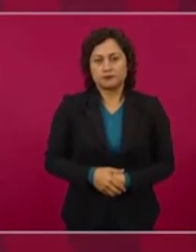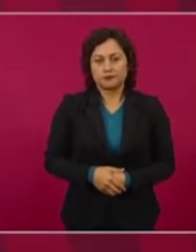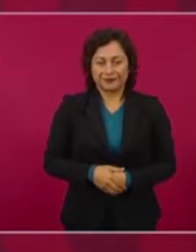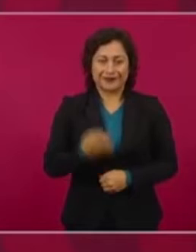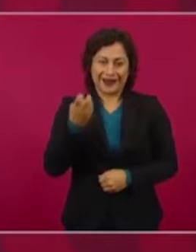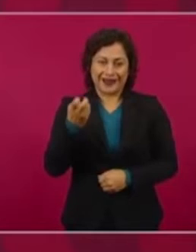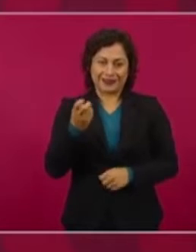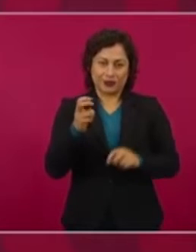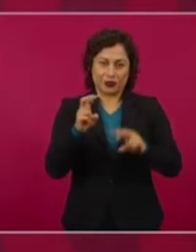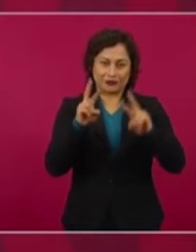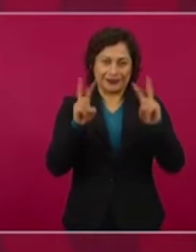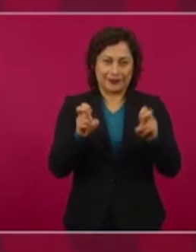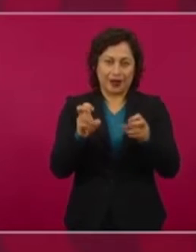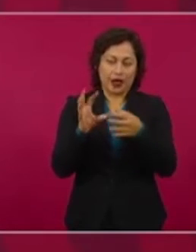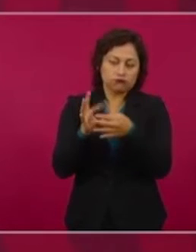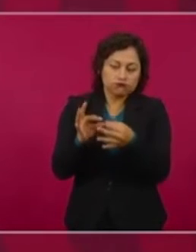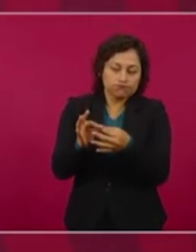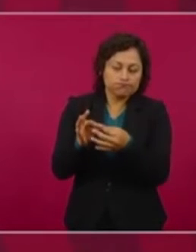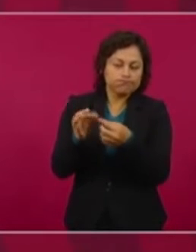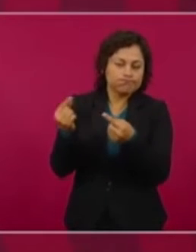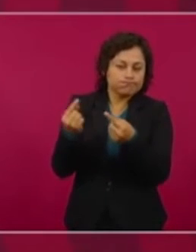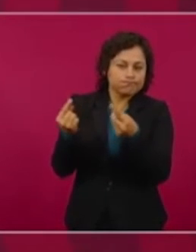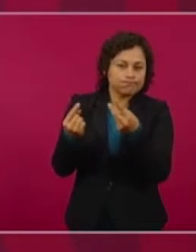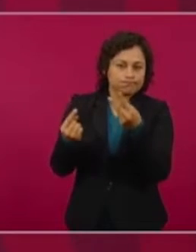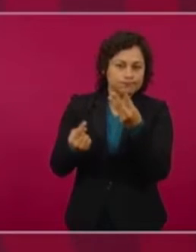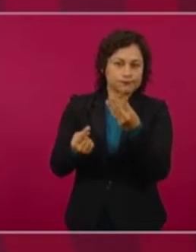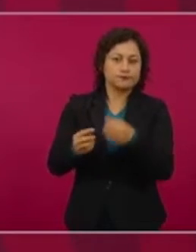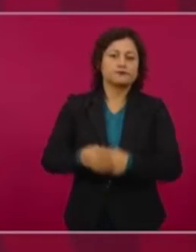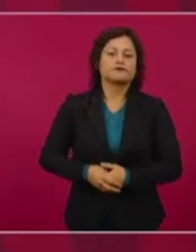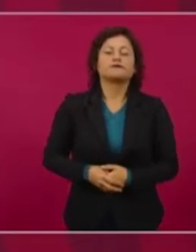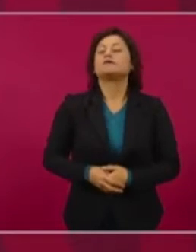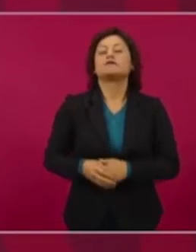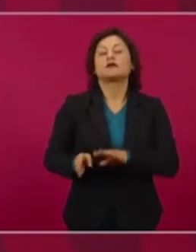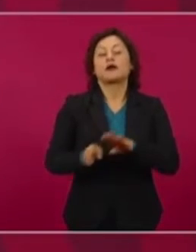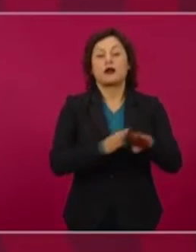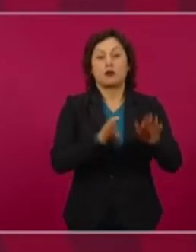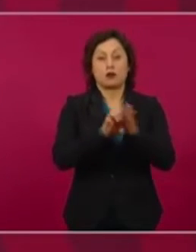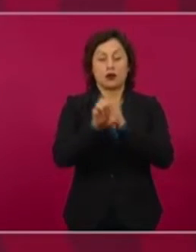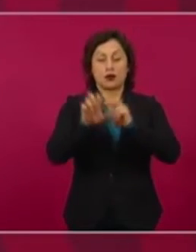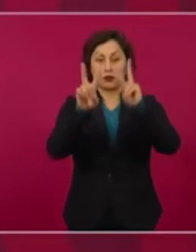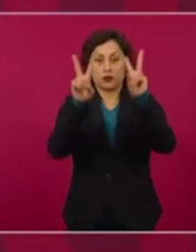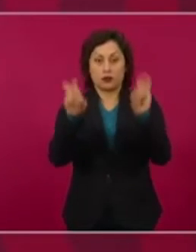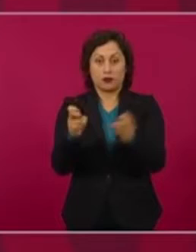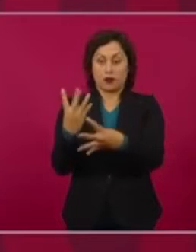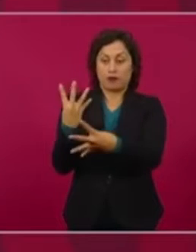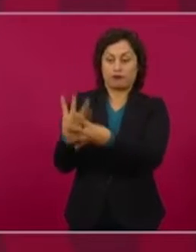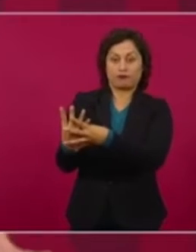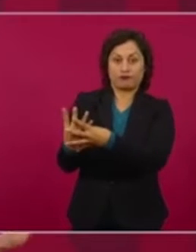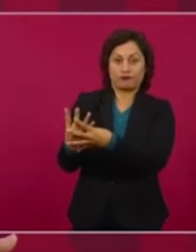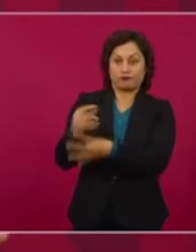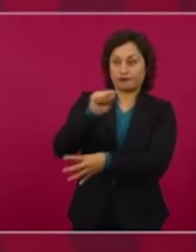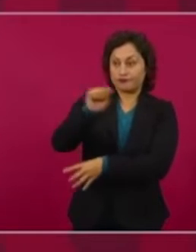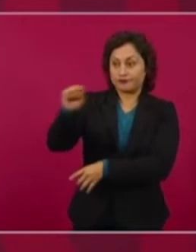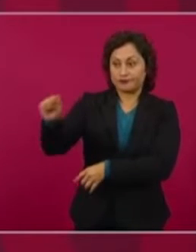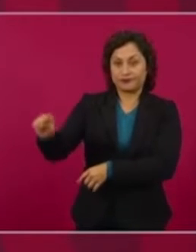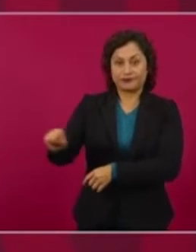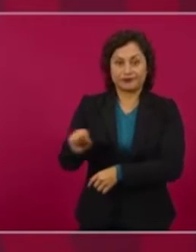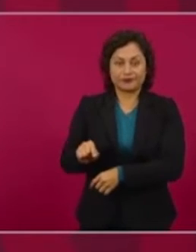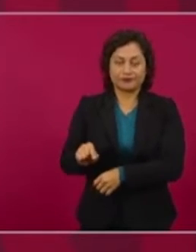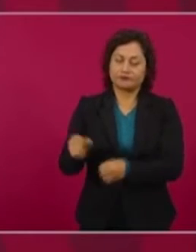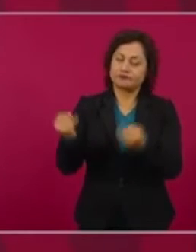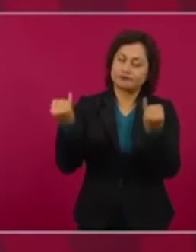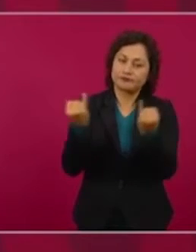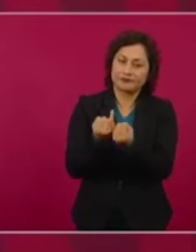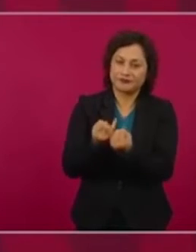Explicábamos eso. El caso de los reclusorios, lo mismo. A Rosa Isela le tocó